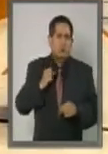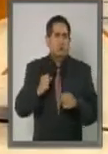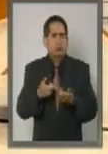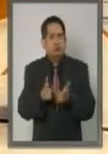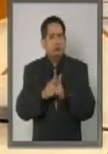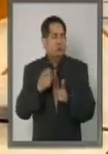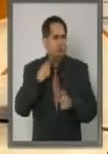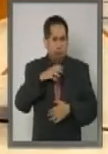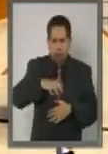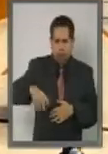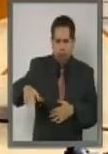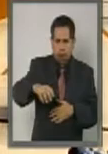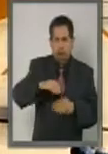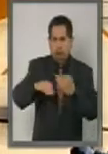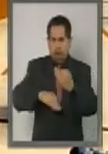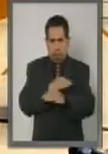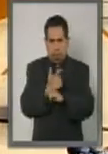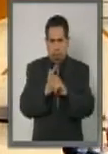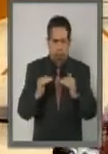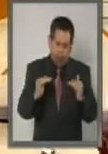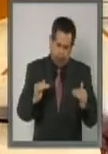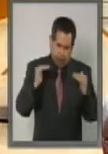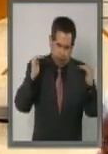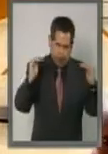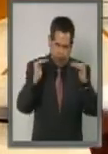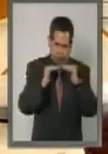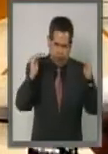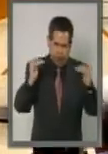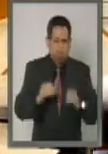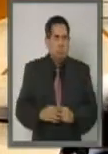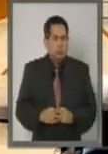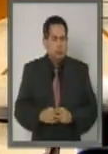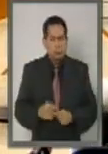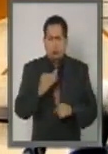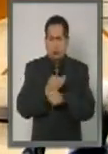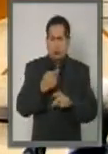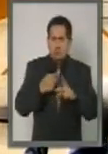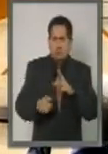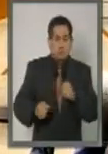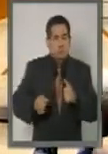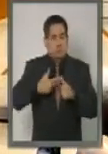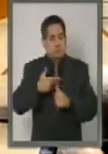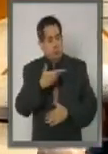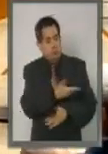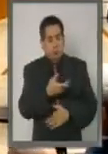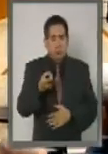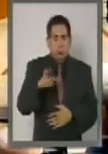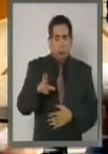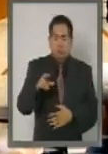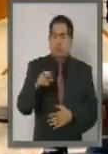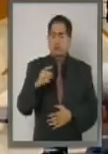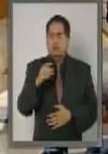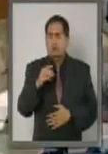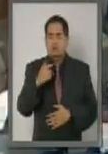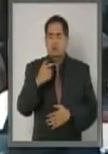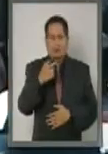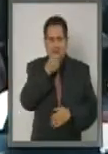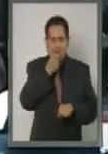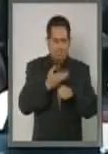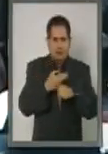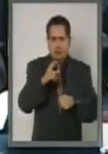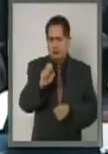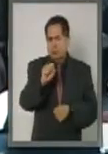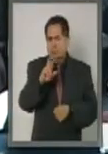republicano que nos exige nuestra investidura. Daremos inicio con una intervención del doctor Luis Videgaray Caso, secretario de Relaciones